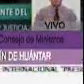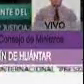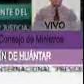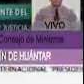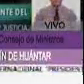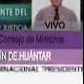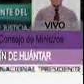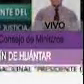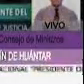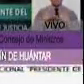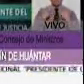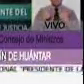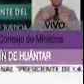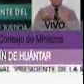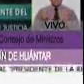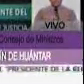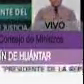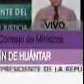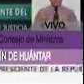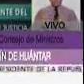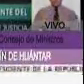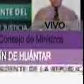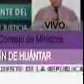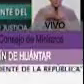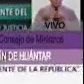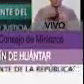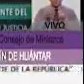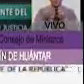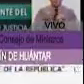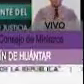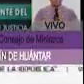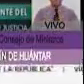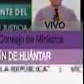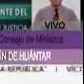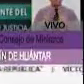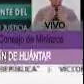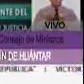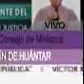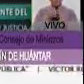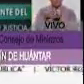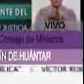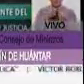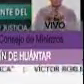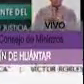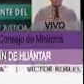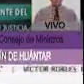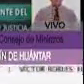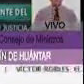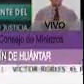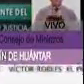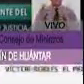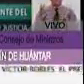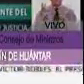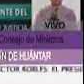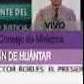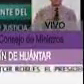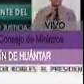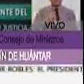Sí, sin perjuicio de que mis colegas también puedan intervenir, quiero decirles que es una reunión de